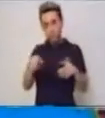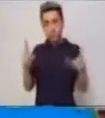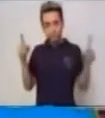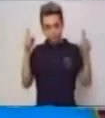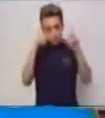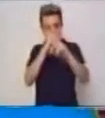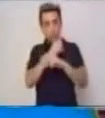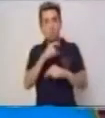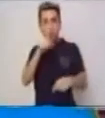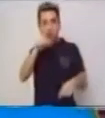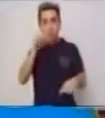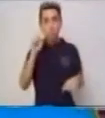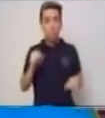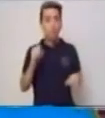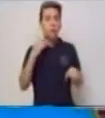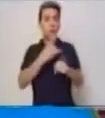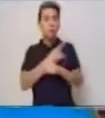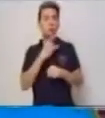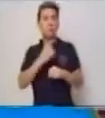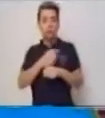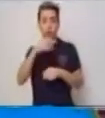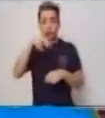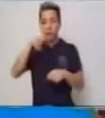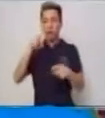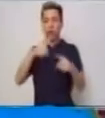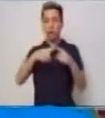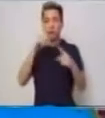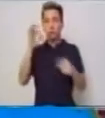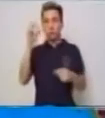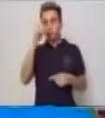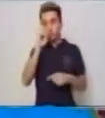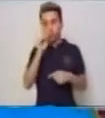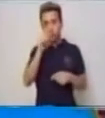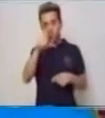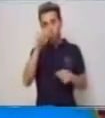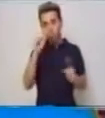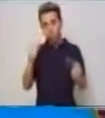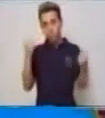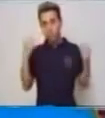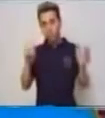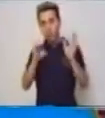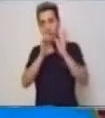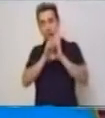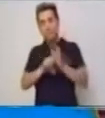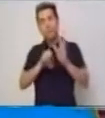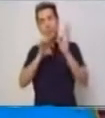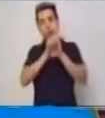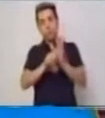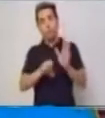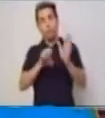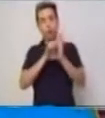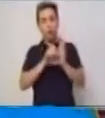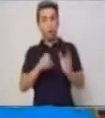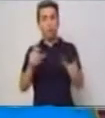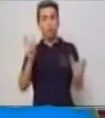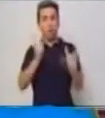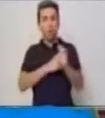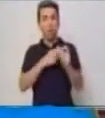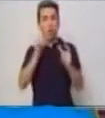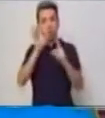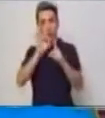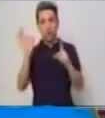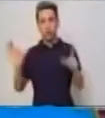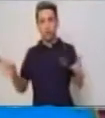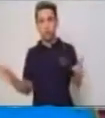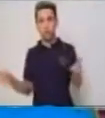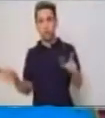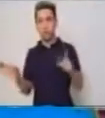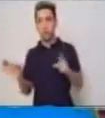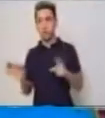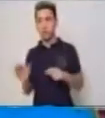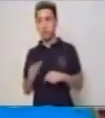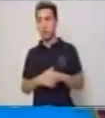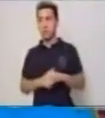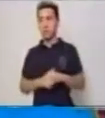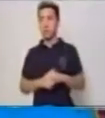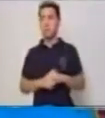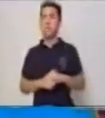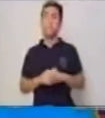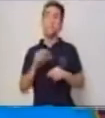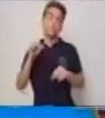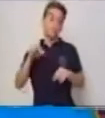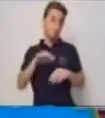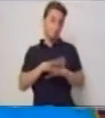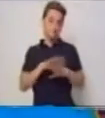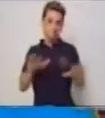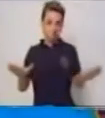que utilicemos o podamos ejemplificar las oraciones complejas. Para